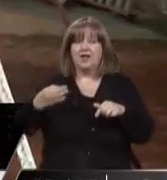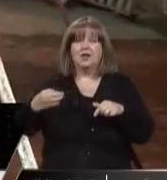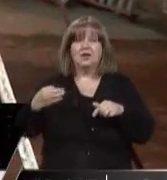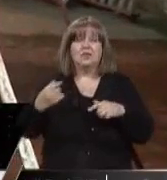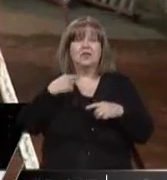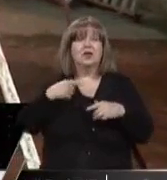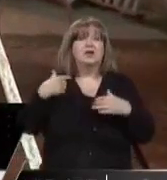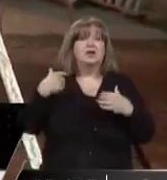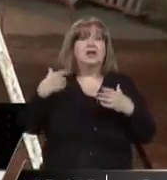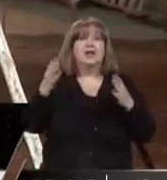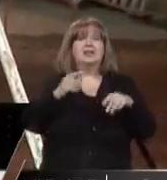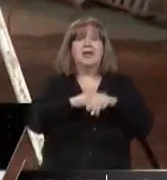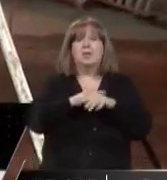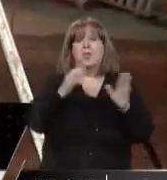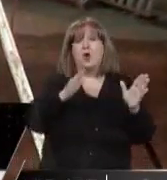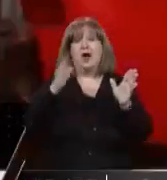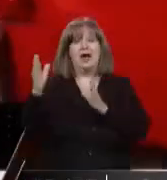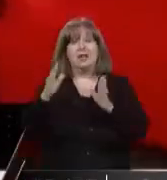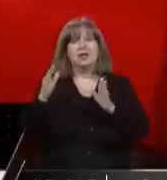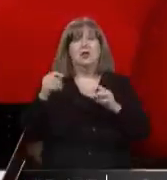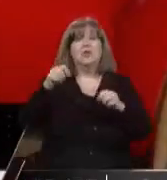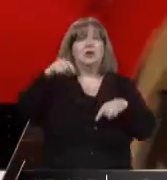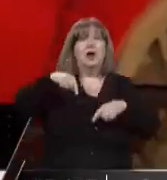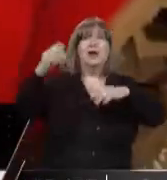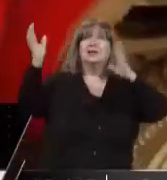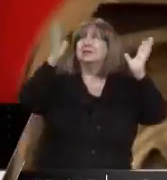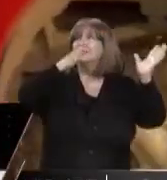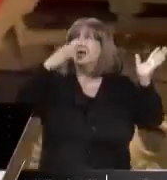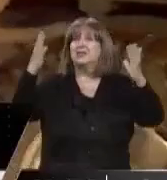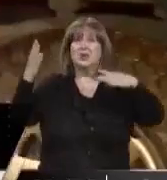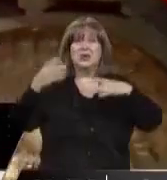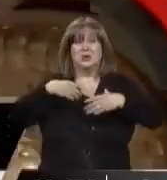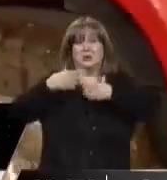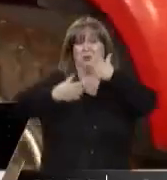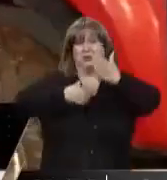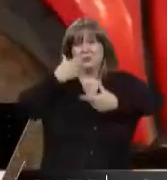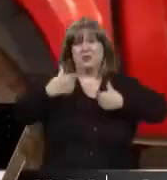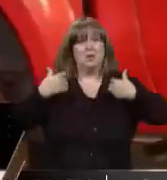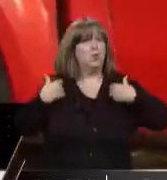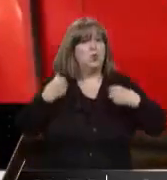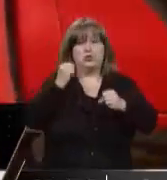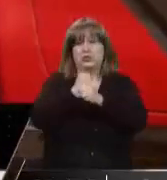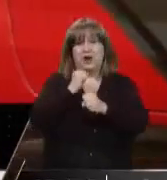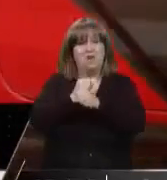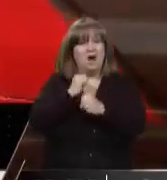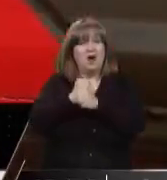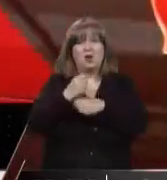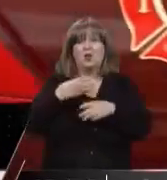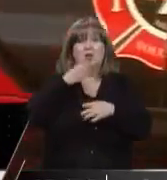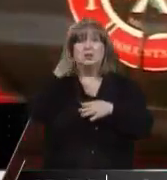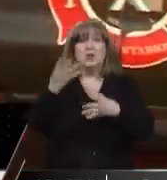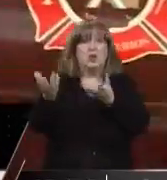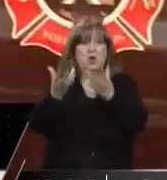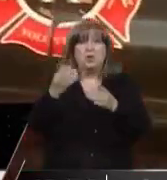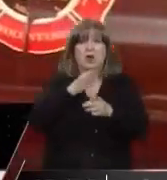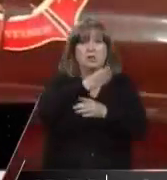digo campaña es la época del año, ¿no? Vientos, ondas, todo, venimos muy atareados, muy azotados. Inclusive